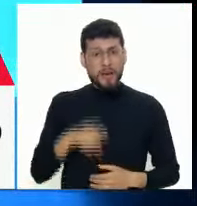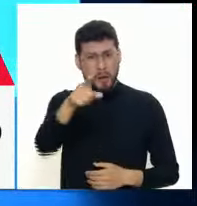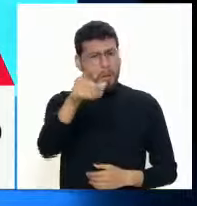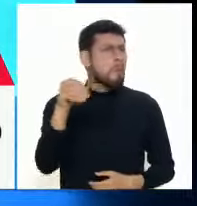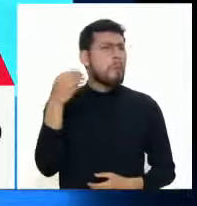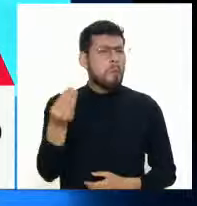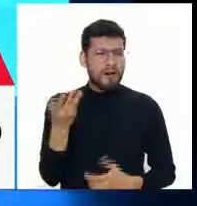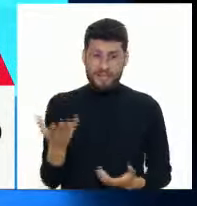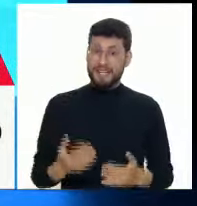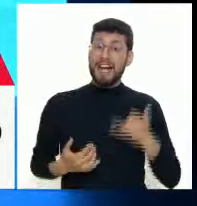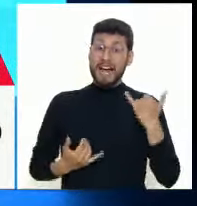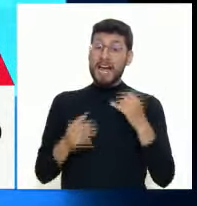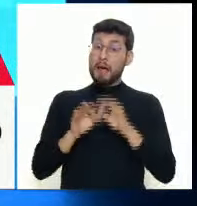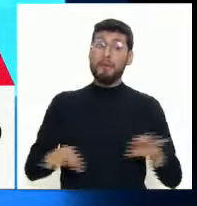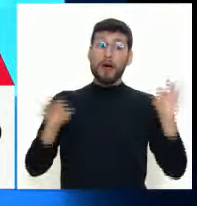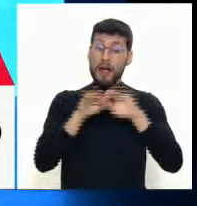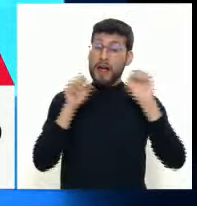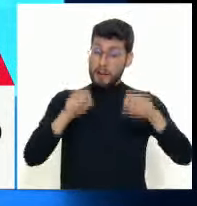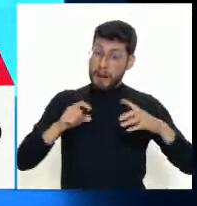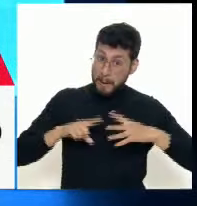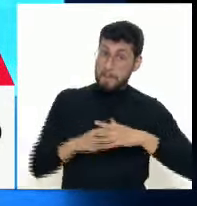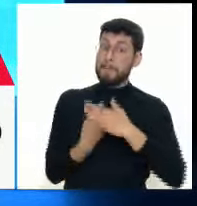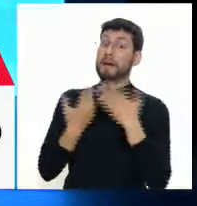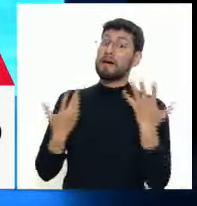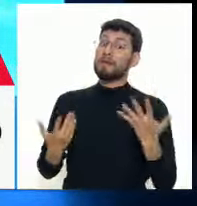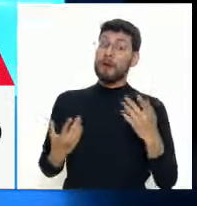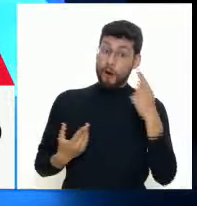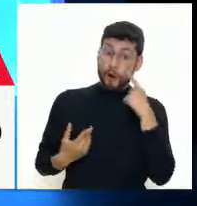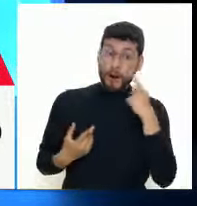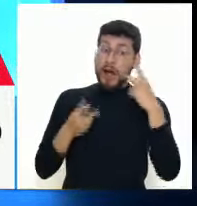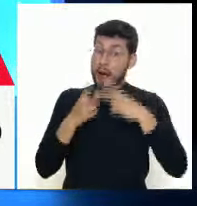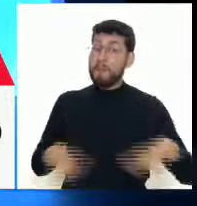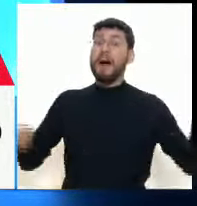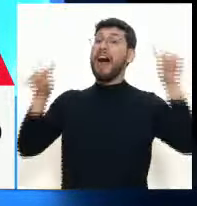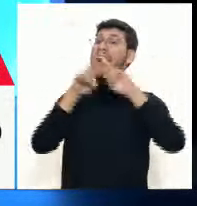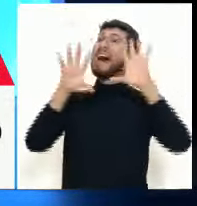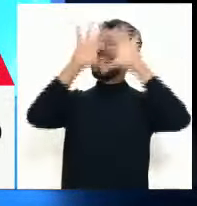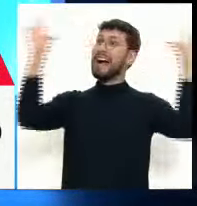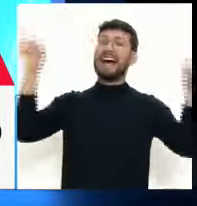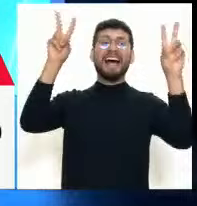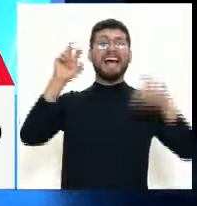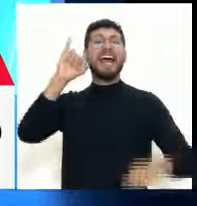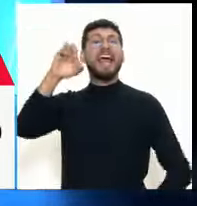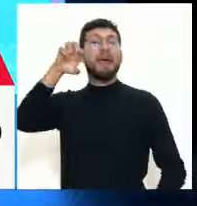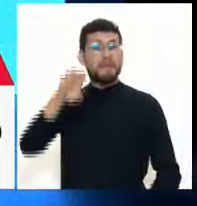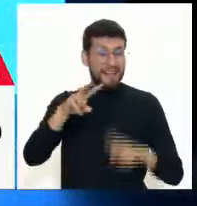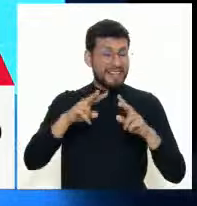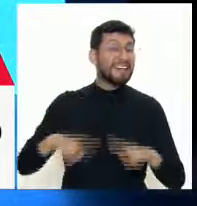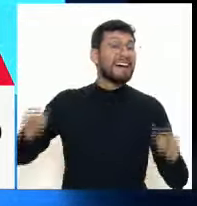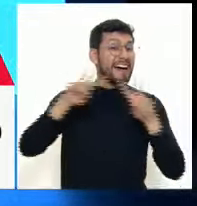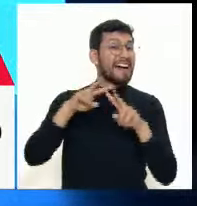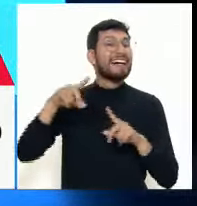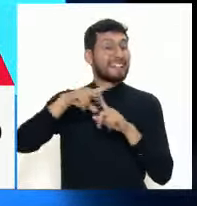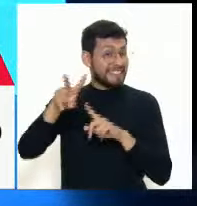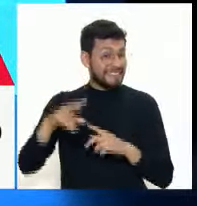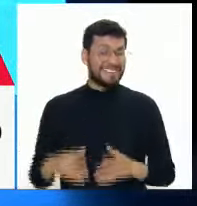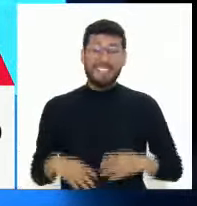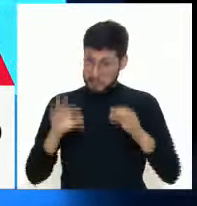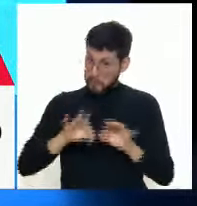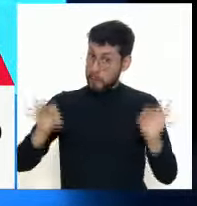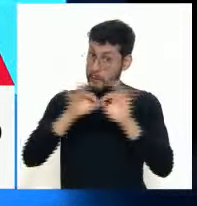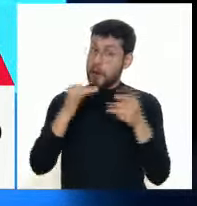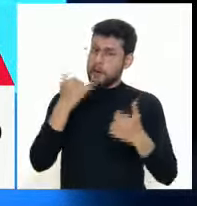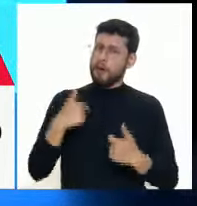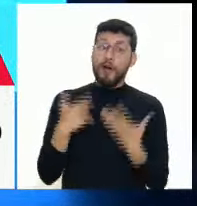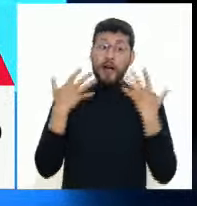por qué? Porque es muy importante para poder empezar conocer los valores de Cananife. Eso es muy importante y quiero estar